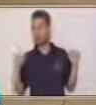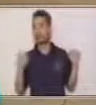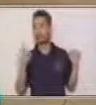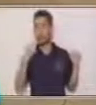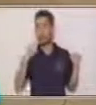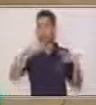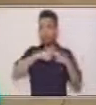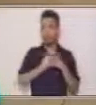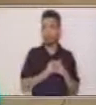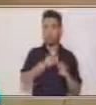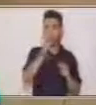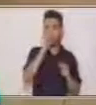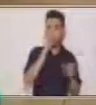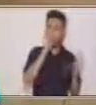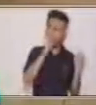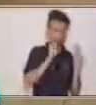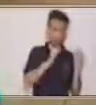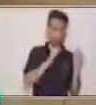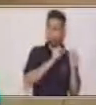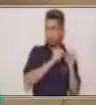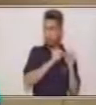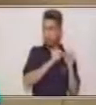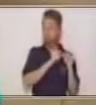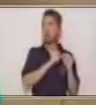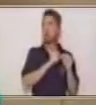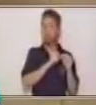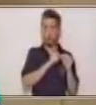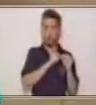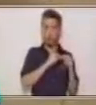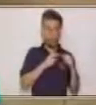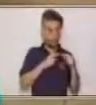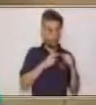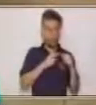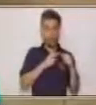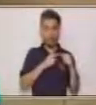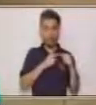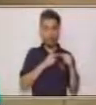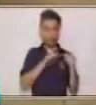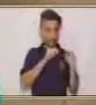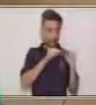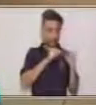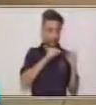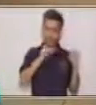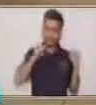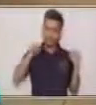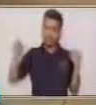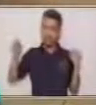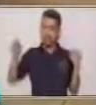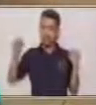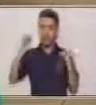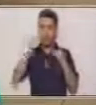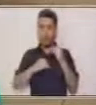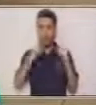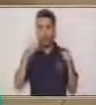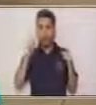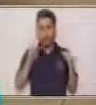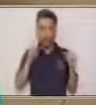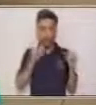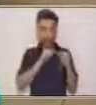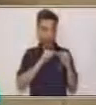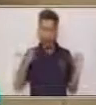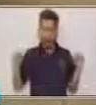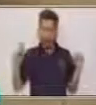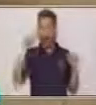número 0. Exacto. Acá, en la esquina de nuestro triángulo hasta el final del